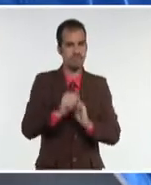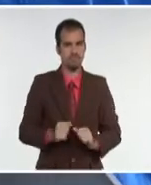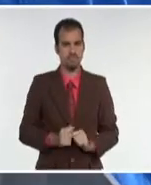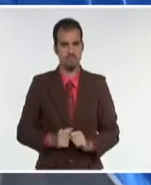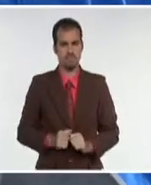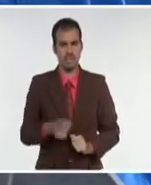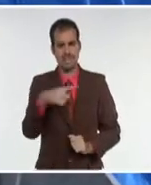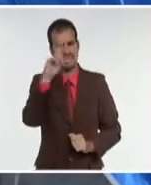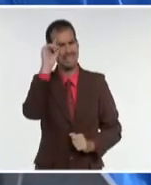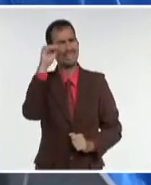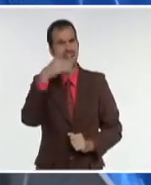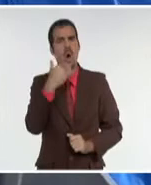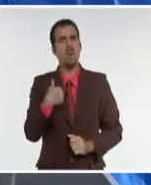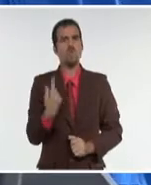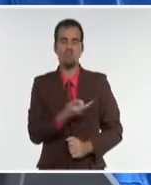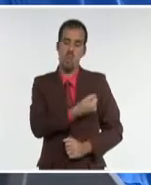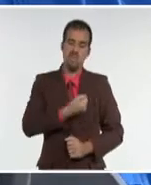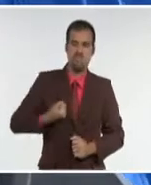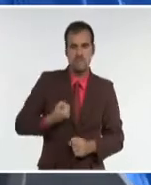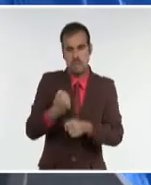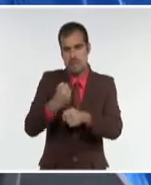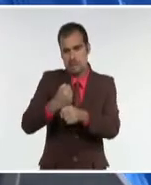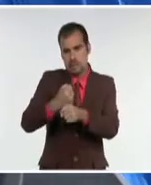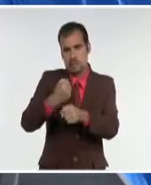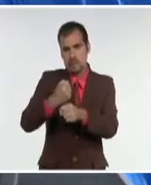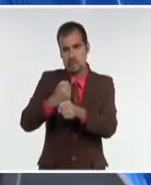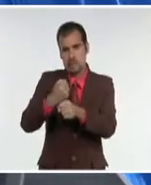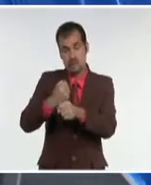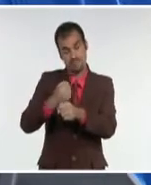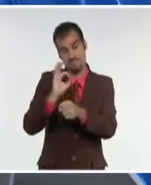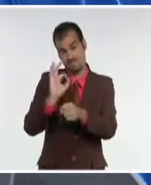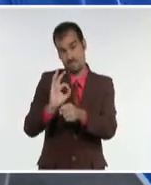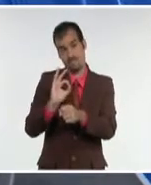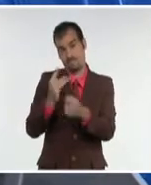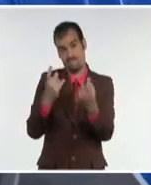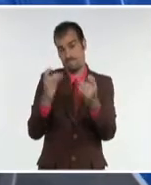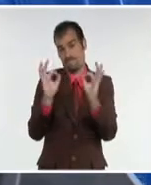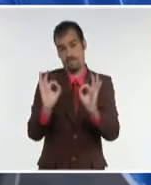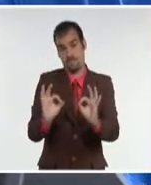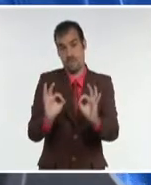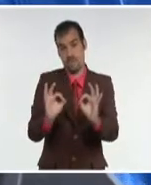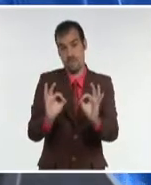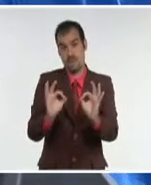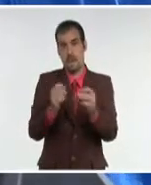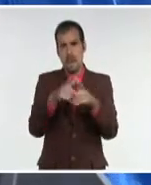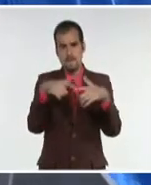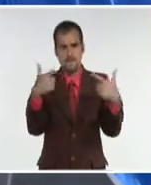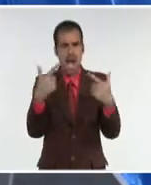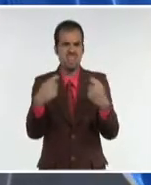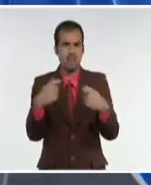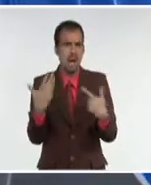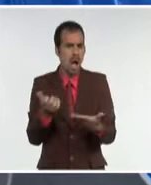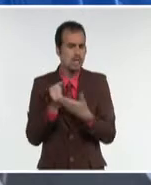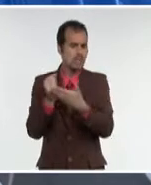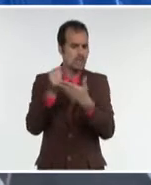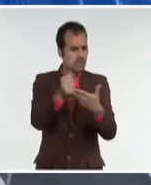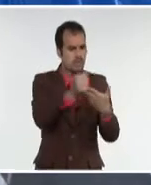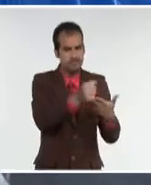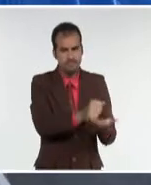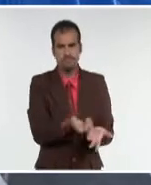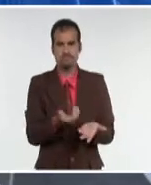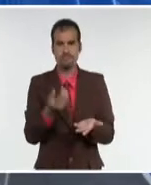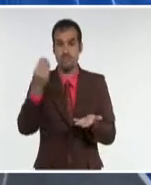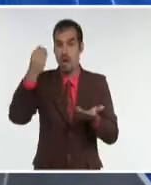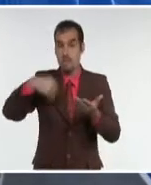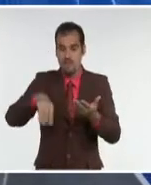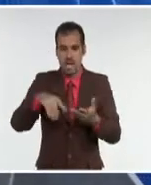ese esfuerzo adicional que tenemos que hacer, hoy más que nunca, potenciando la solidaridad, la unidad, el aprovechamiento